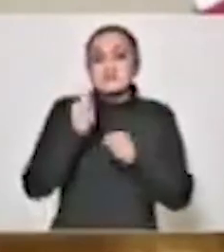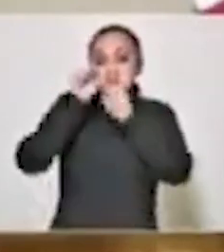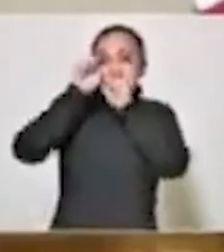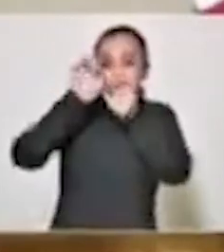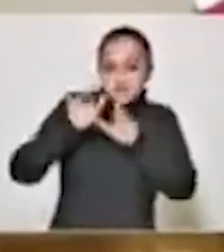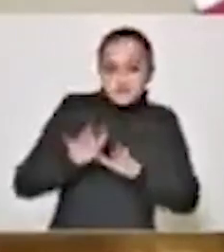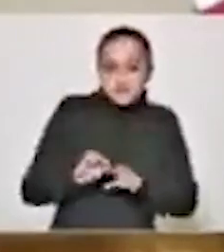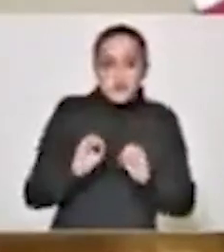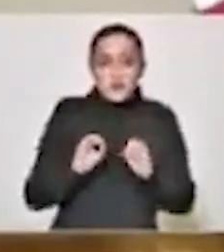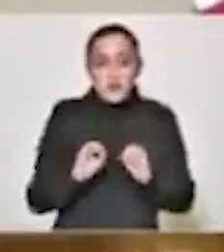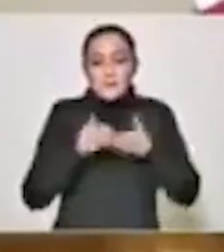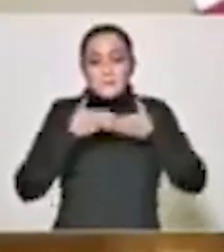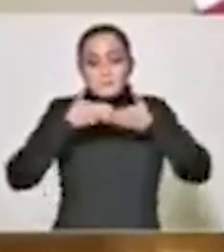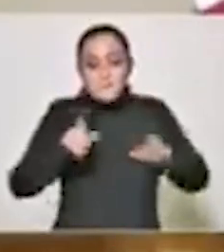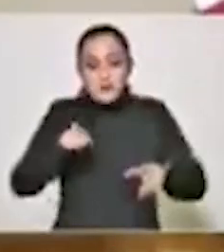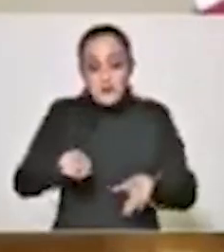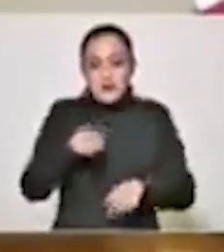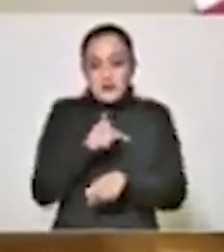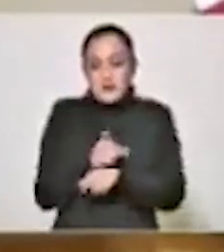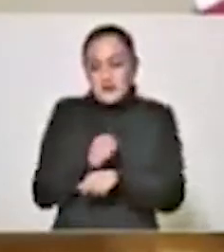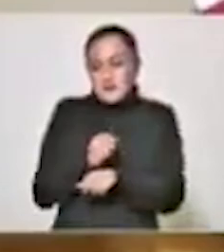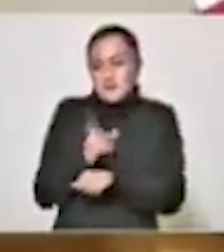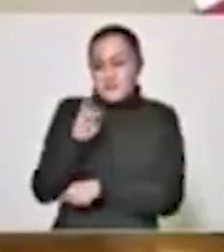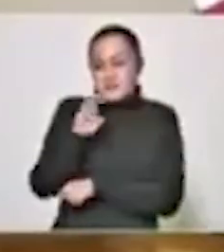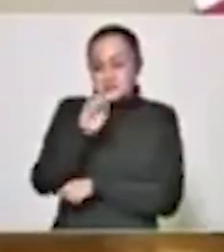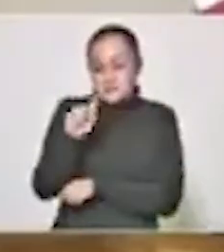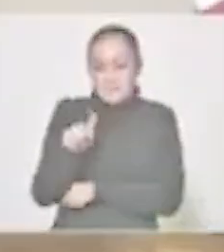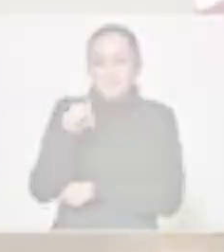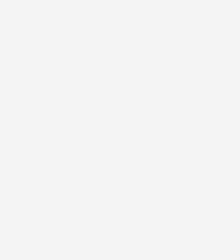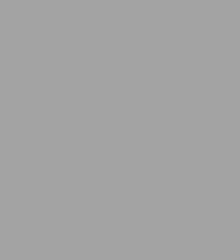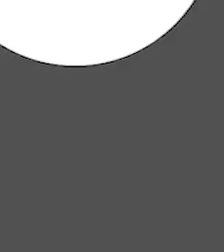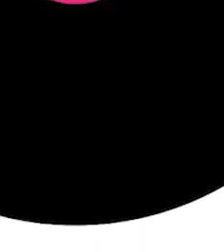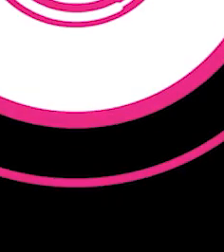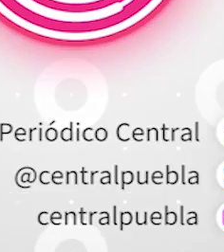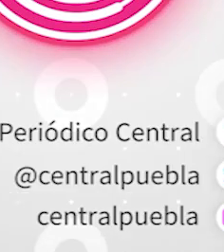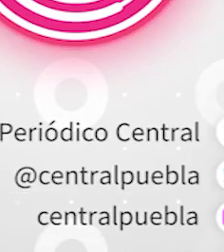o la apertura de presas, el tipo de afectaciones que podría haber